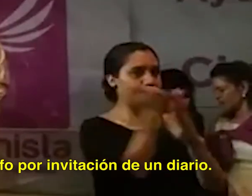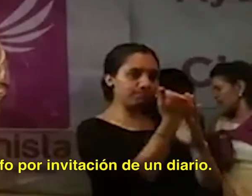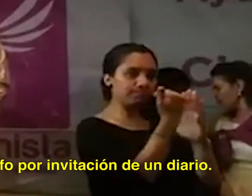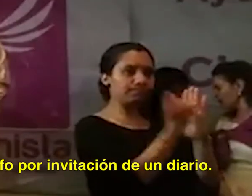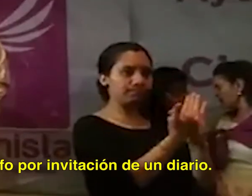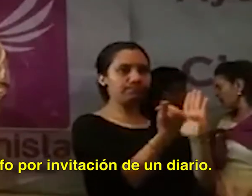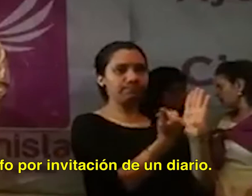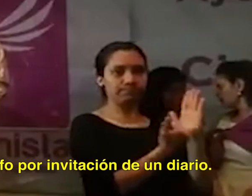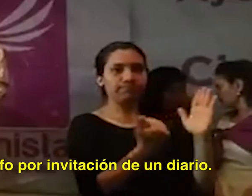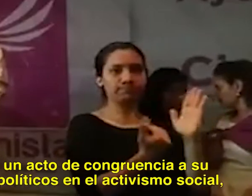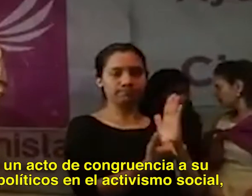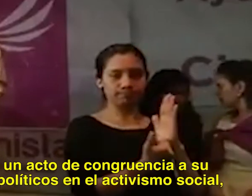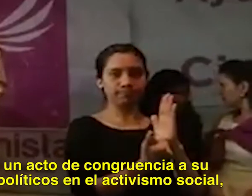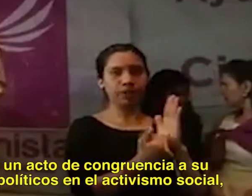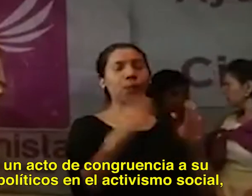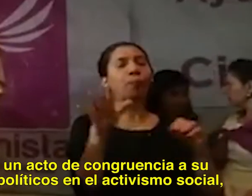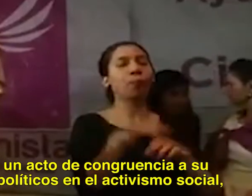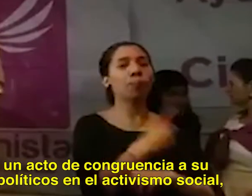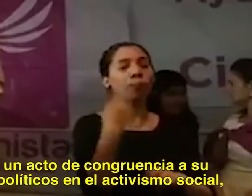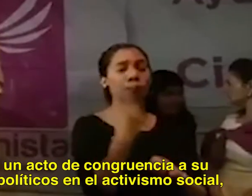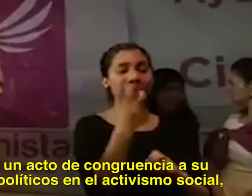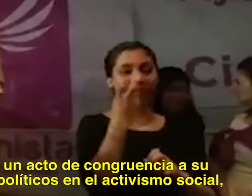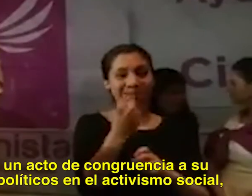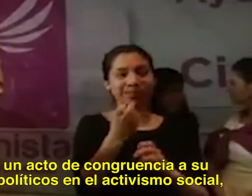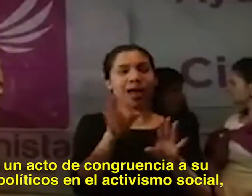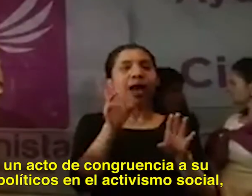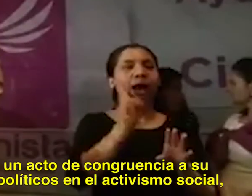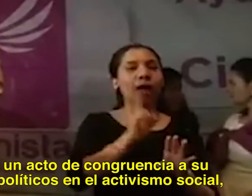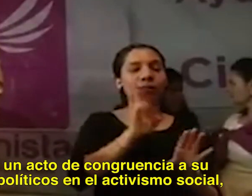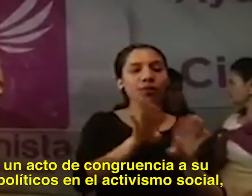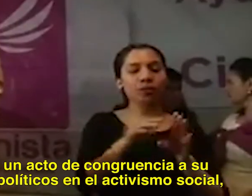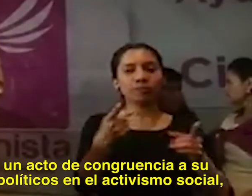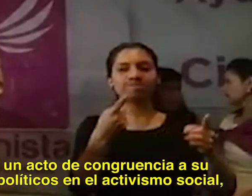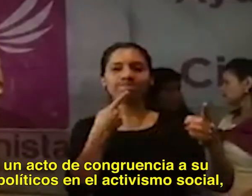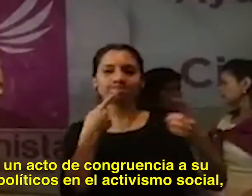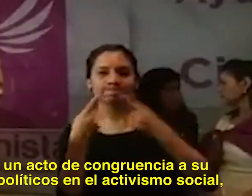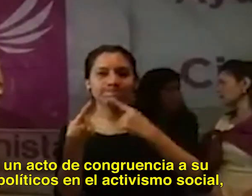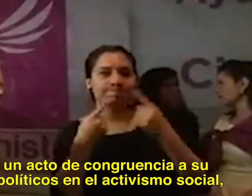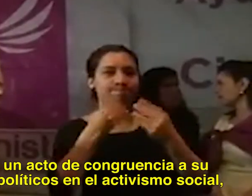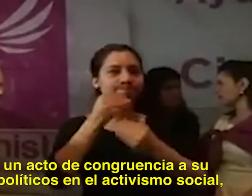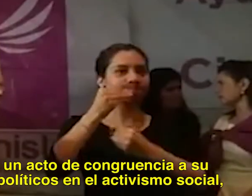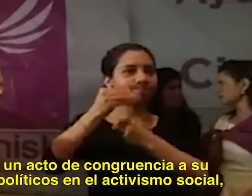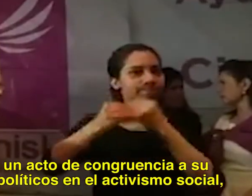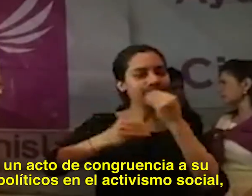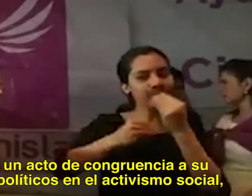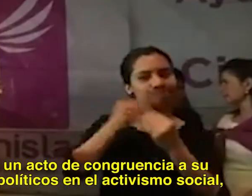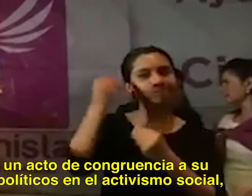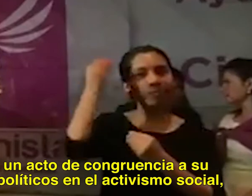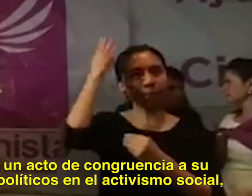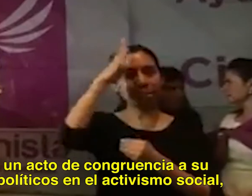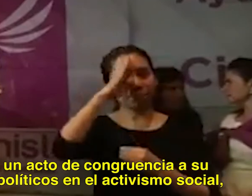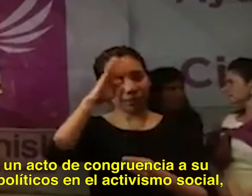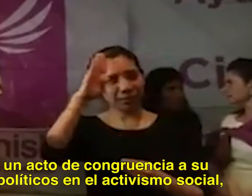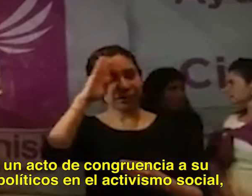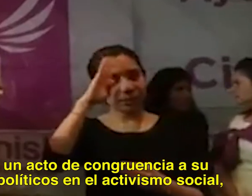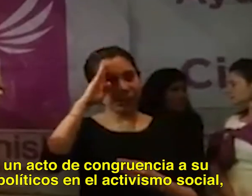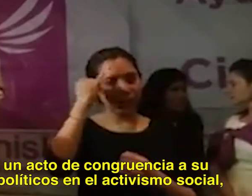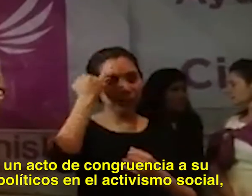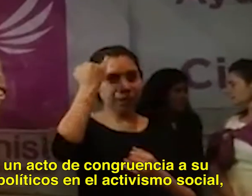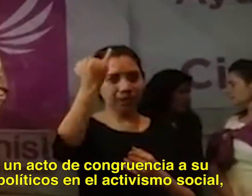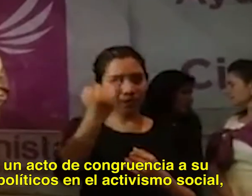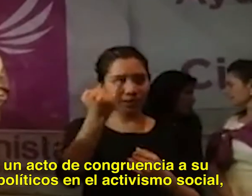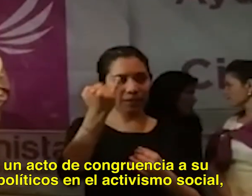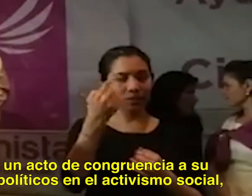por invitación de un diario. Aclaró que accedió a la prueba en un acto de congruencia a su trayectoria y valores ideológicos y políticos